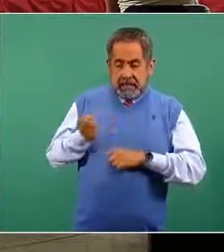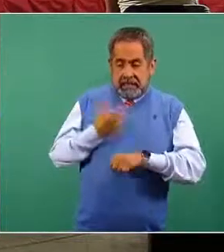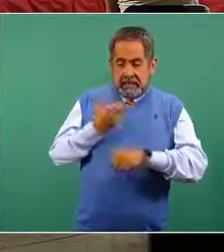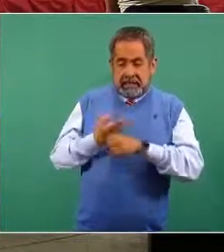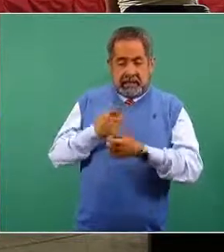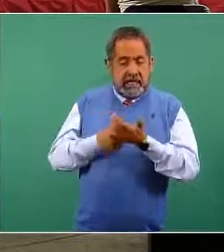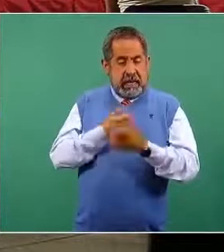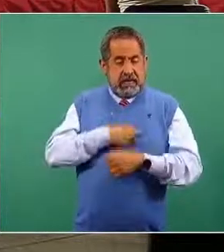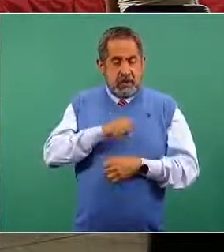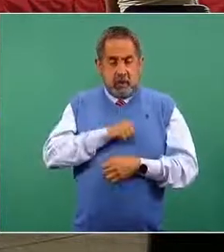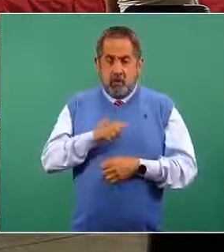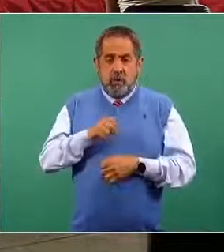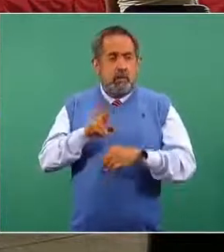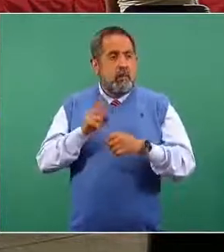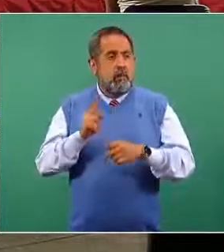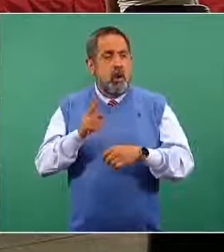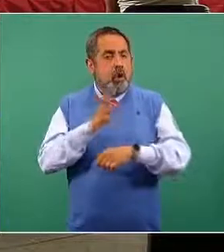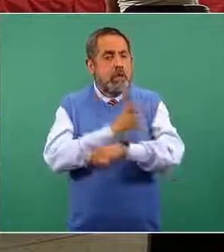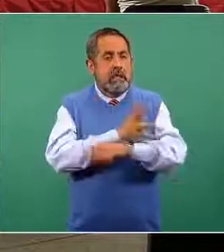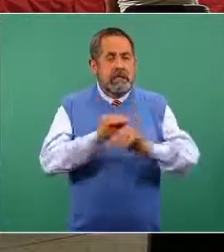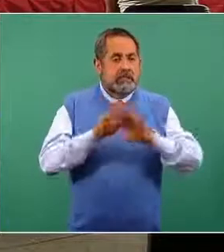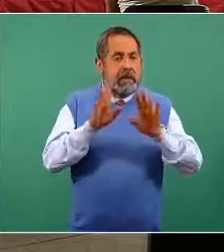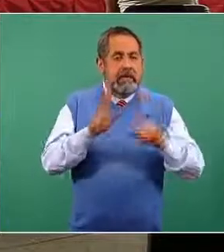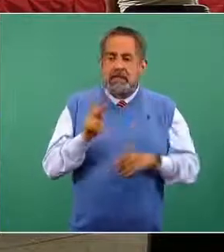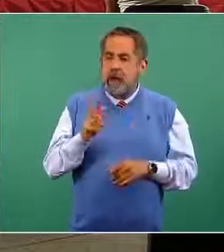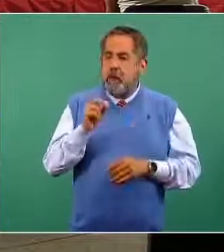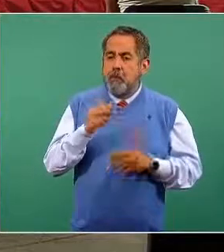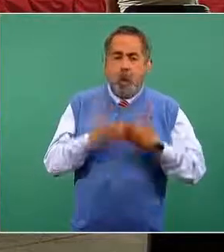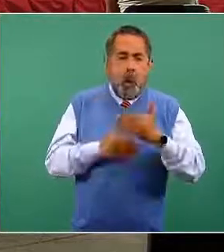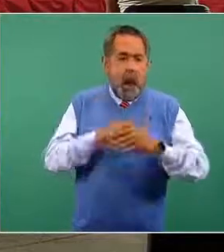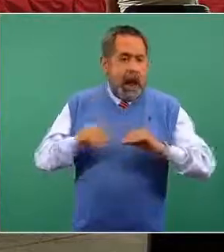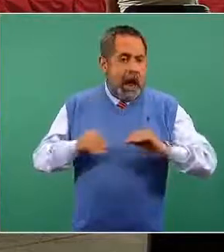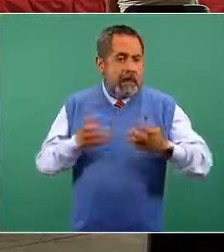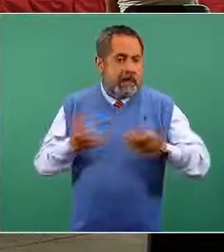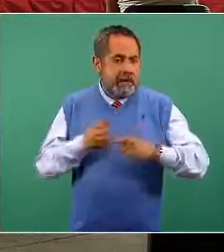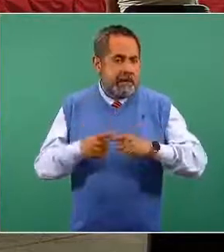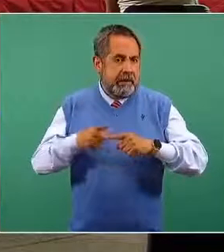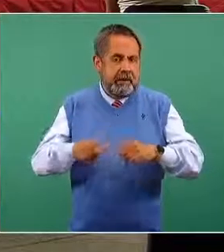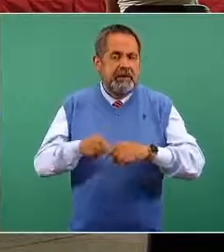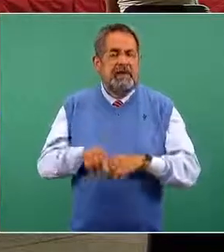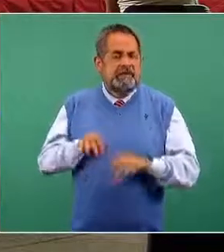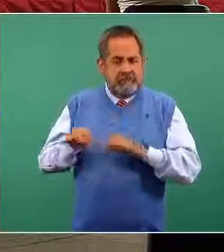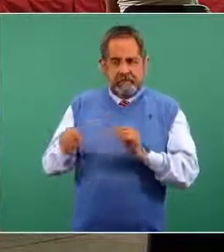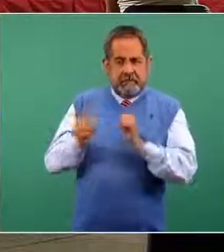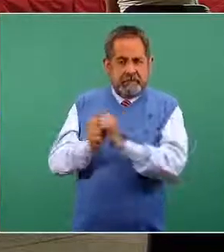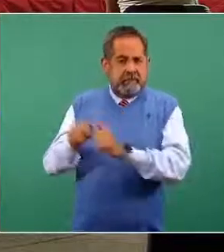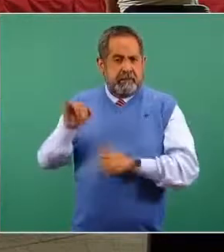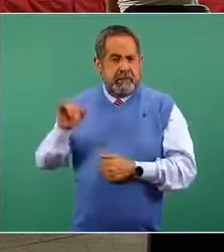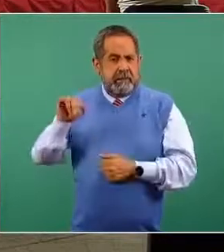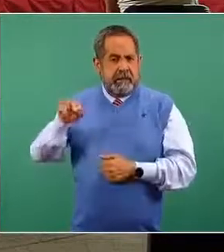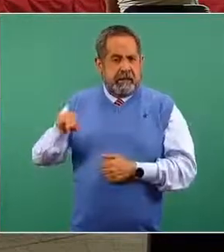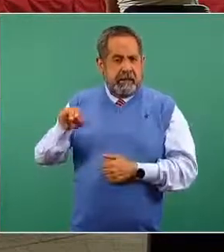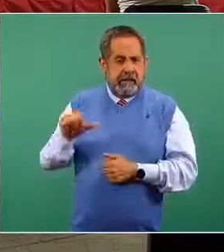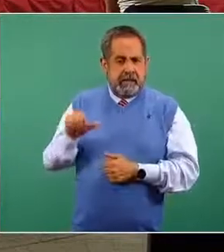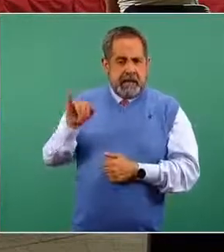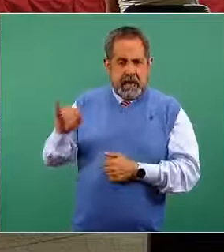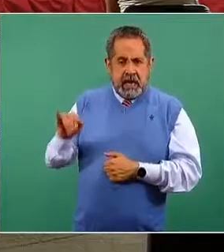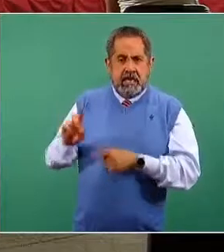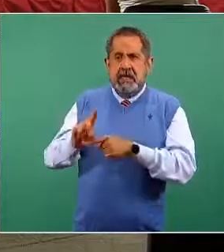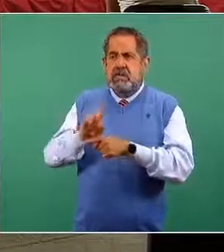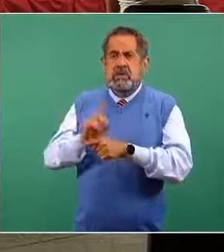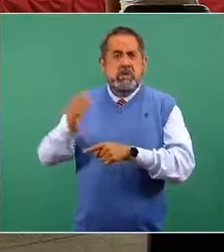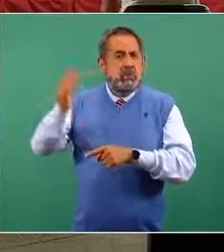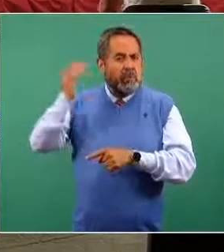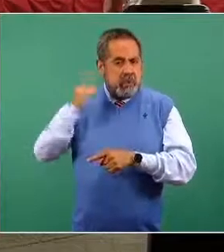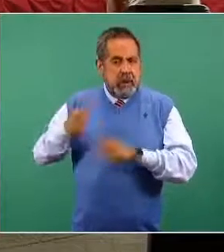Salud por la transparencia proactiva. Hemos trabajado con el Instituto, con el INAI, desde el inicio